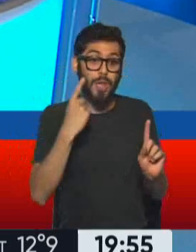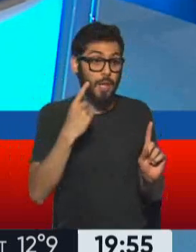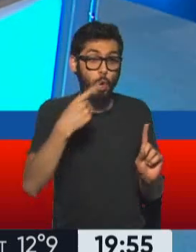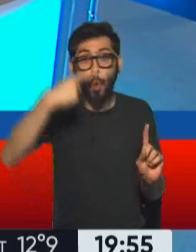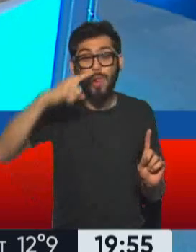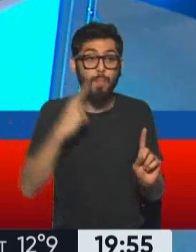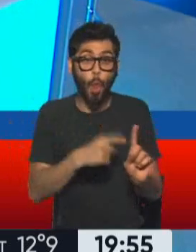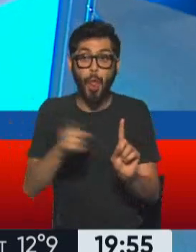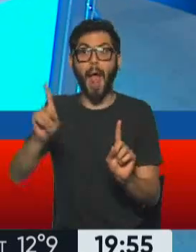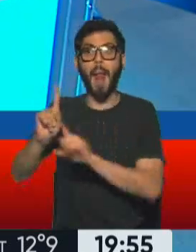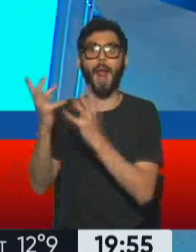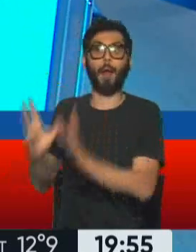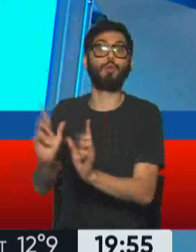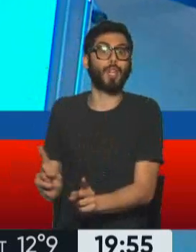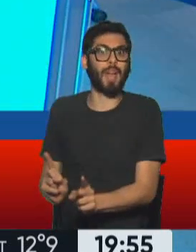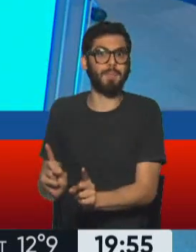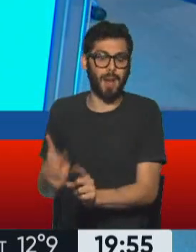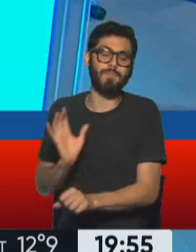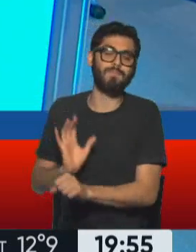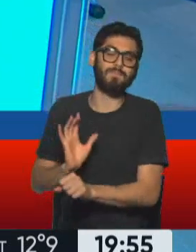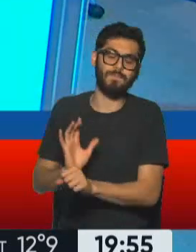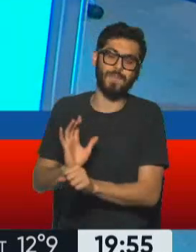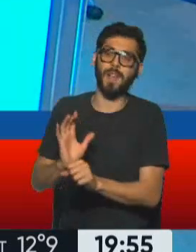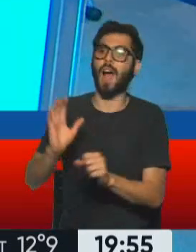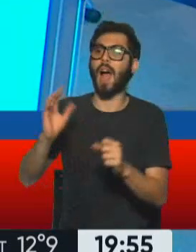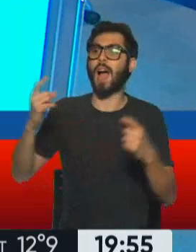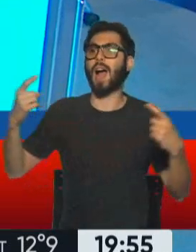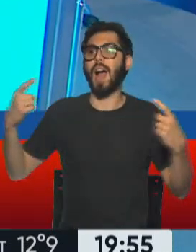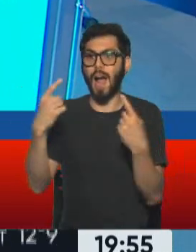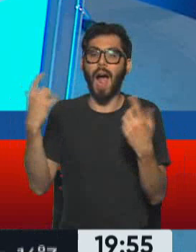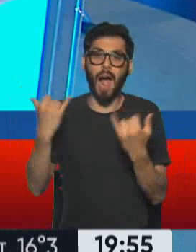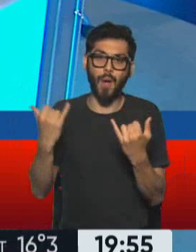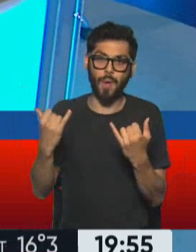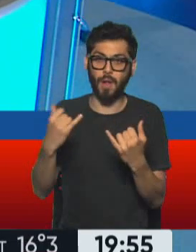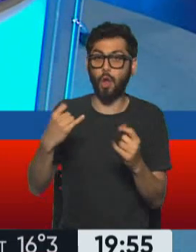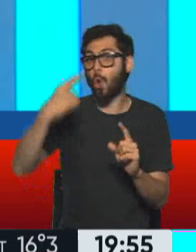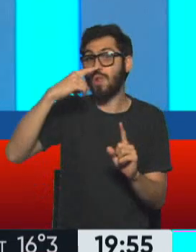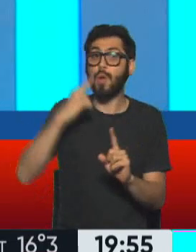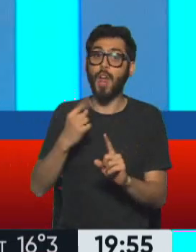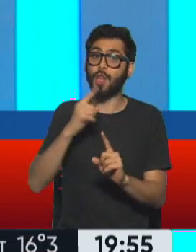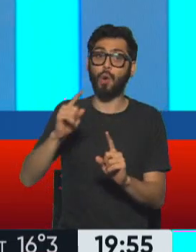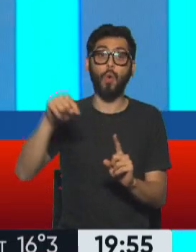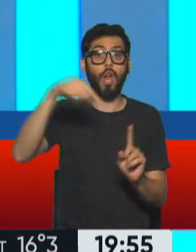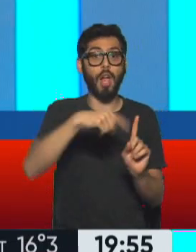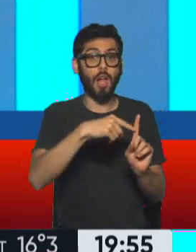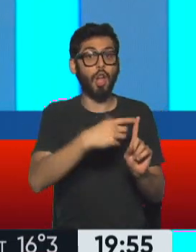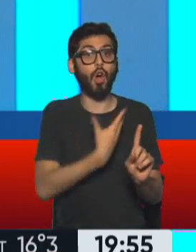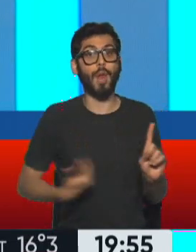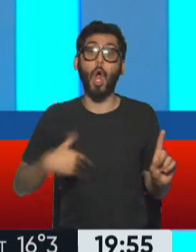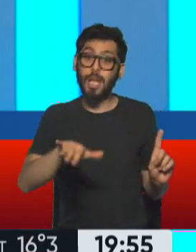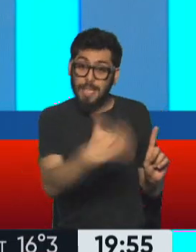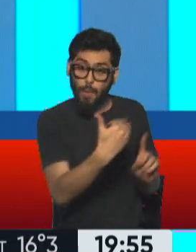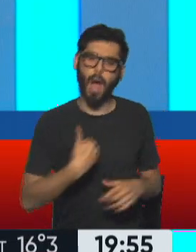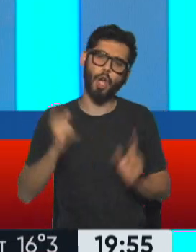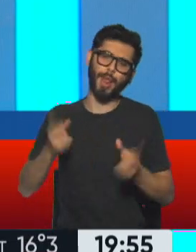carga política. Había un enfrentamiento, claro, que no ocultaba a nadie, y llegó hasta el último día. El último día dijo, bueno, ahora que se fue el gobierno, entonces yo también